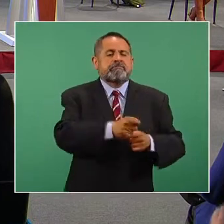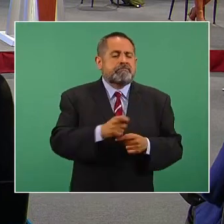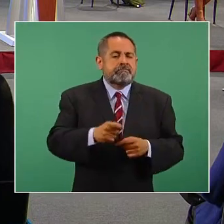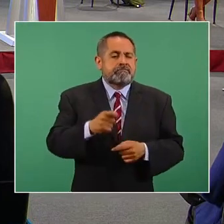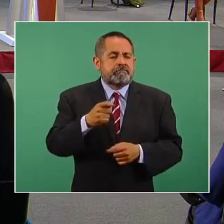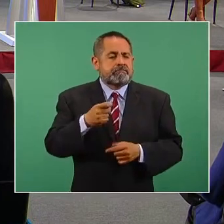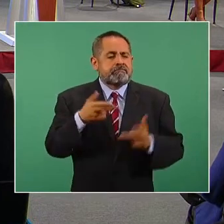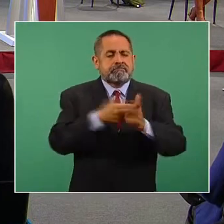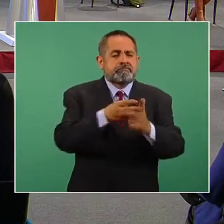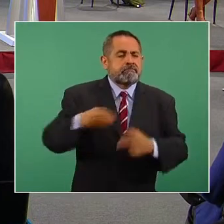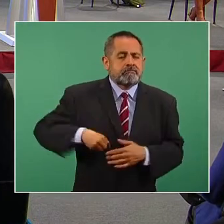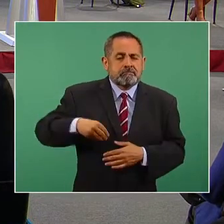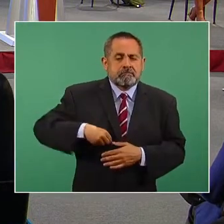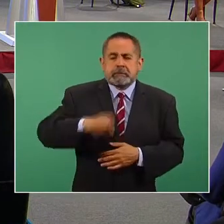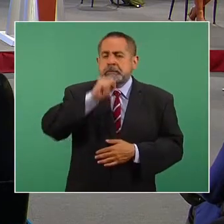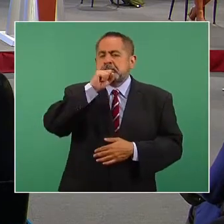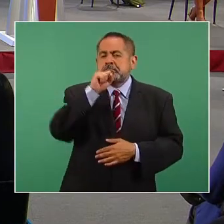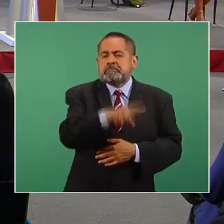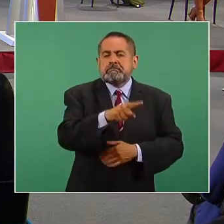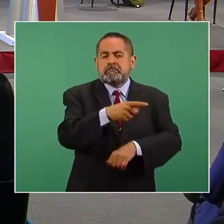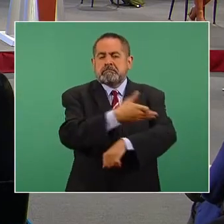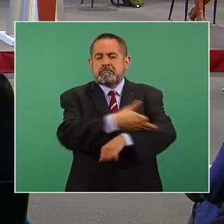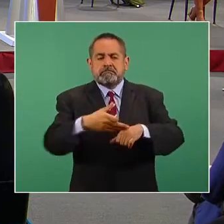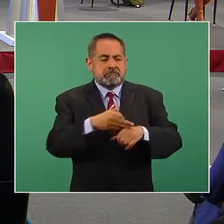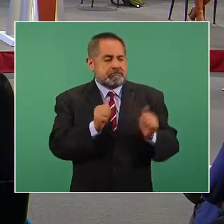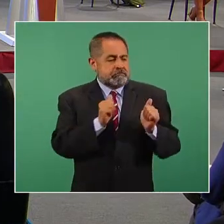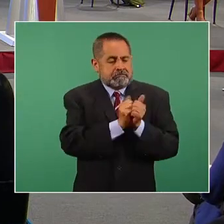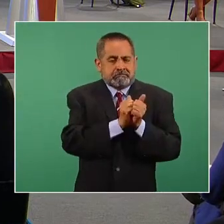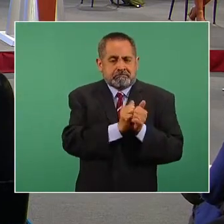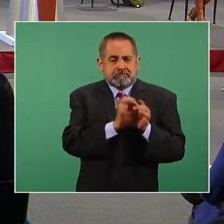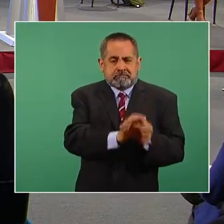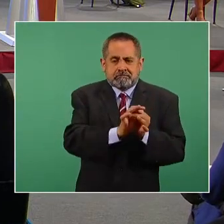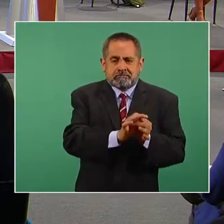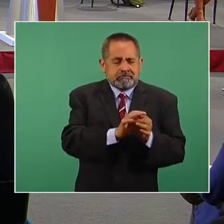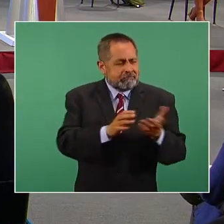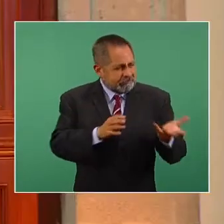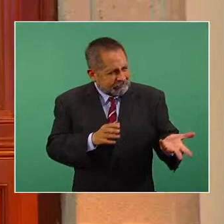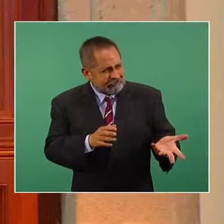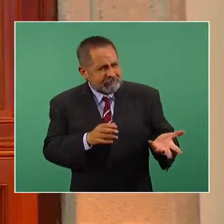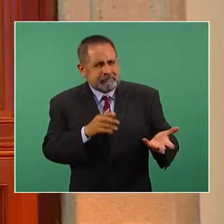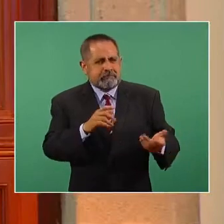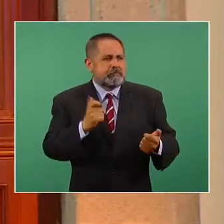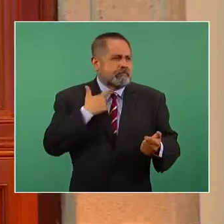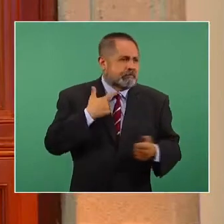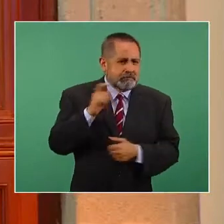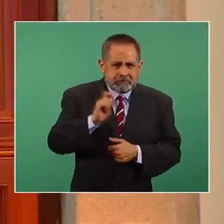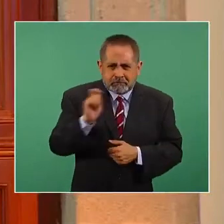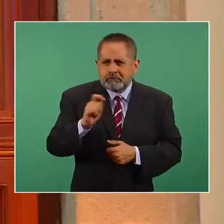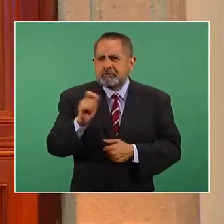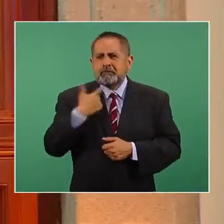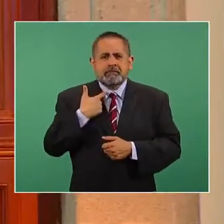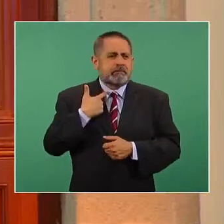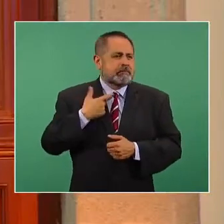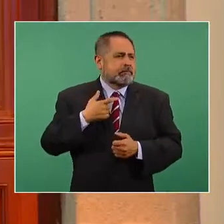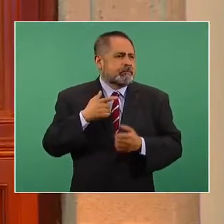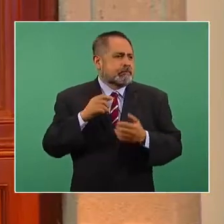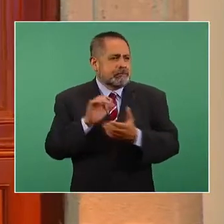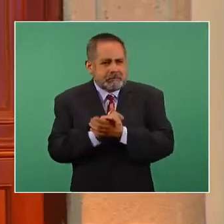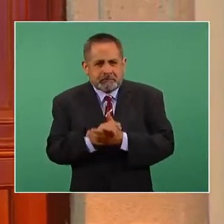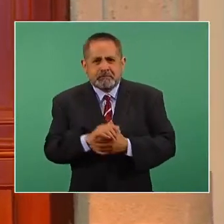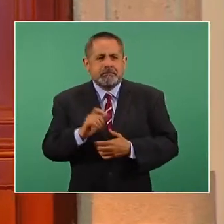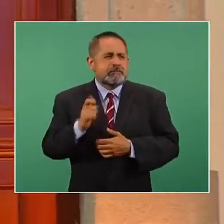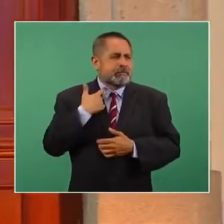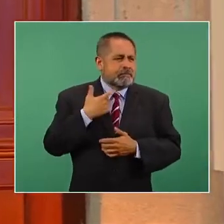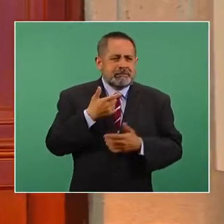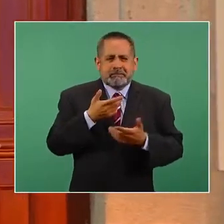victimarios pertenecen al entorno más cercano. Son sus familiares, su expareja, su pareja actual,